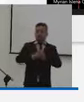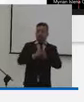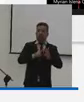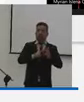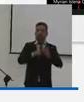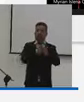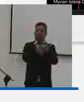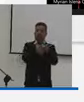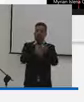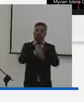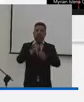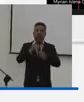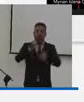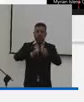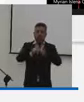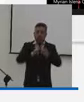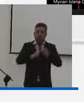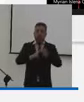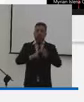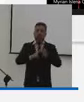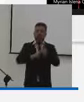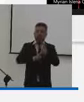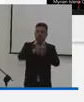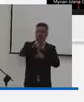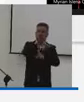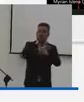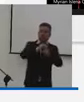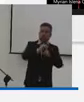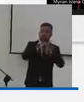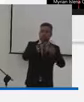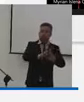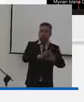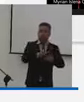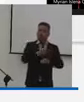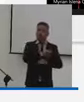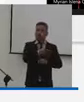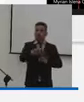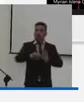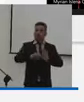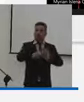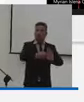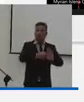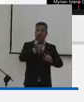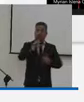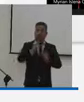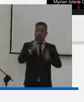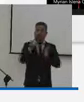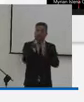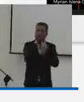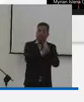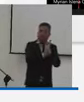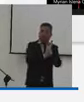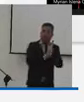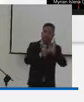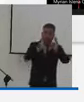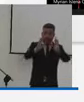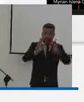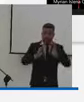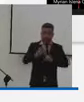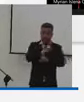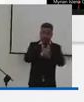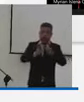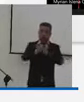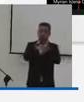deporte, los incentivos, el desarrollo social, donde se establecerá un programa de